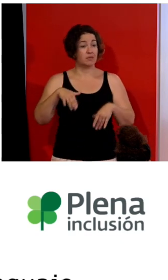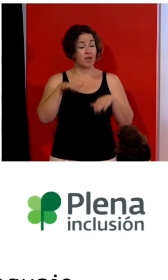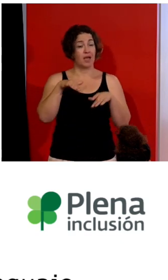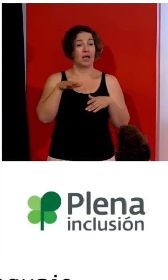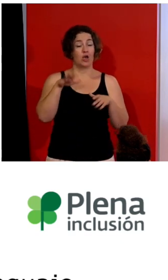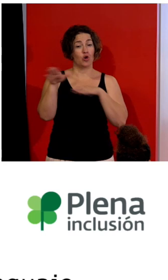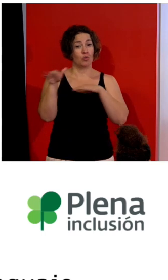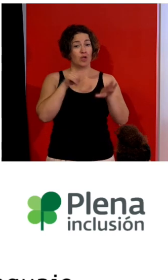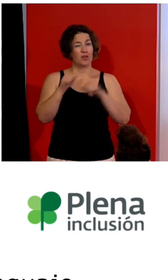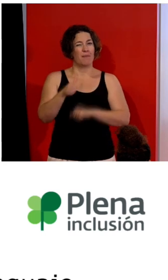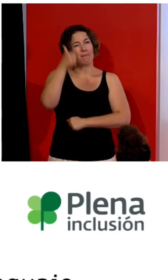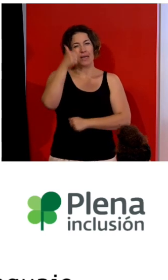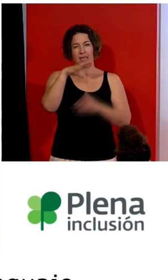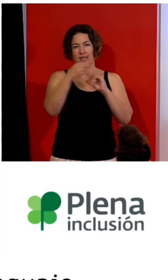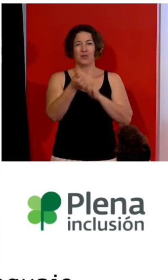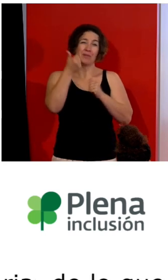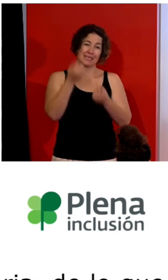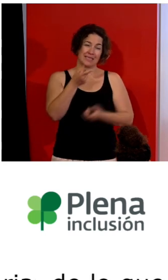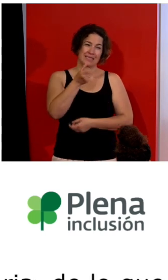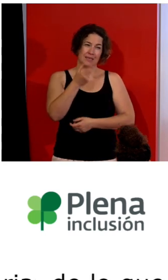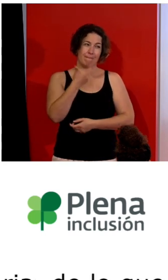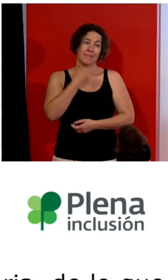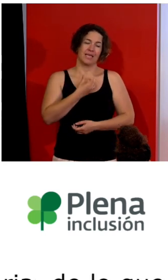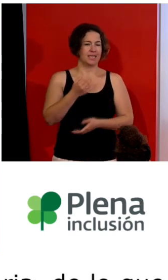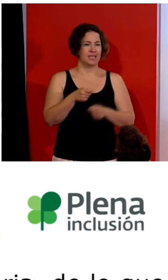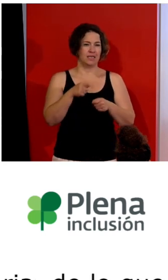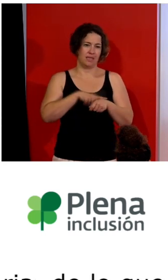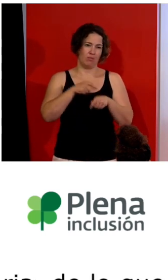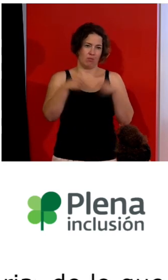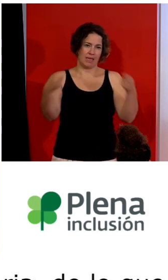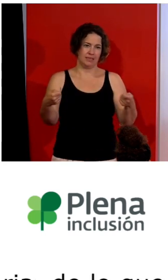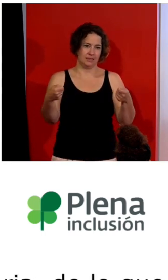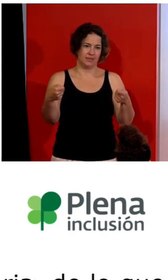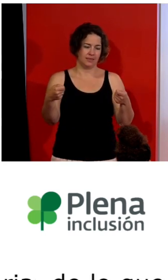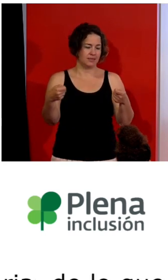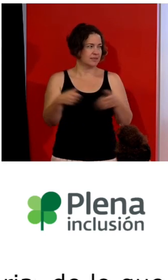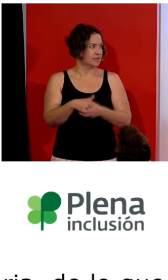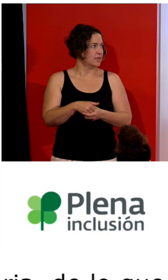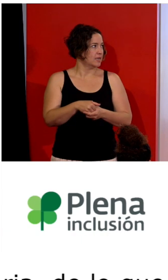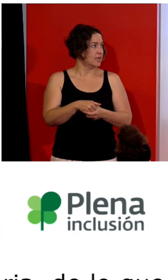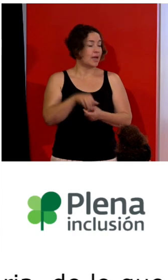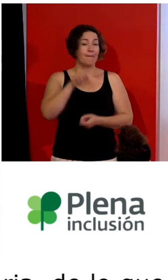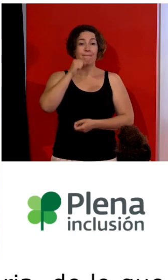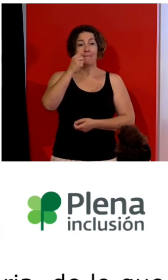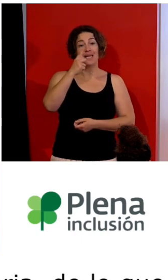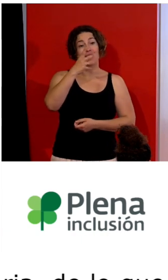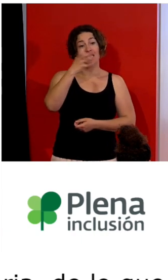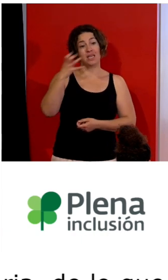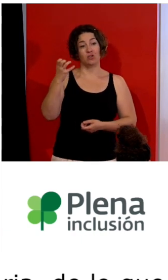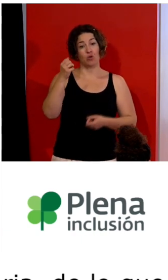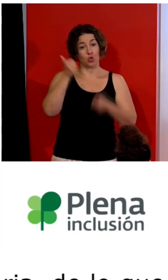más adaptación se pidió fue de tiempo. Que de los 1.500 opositores